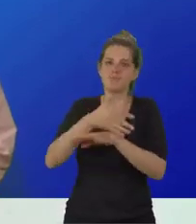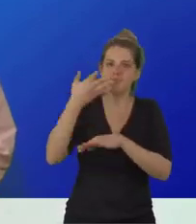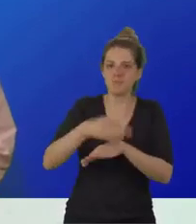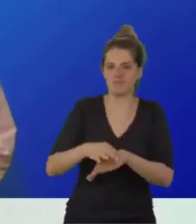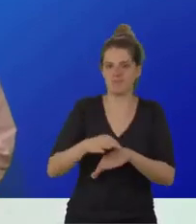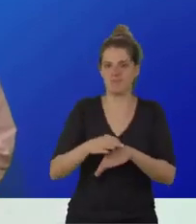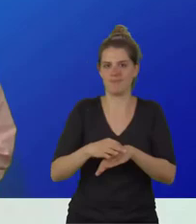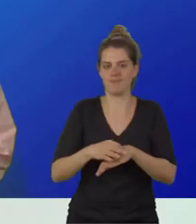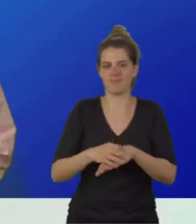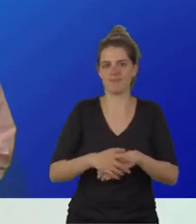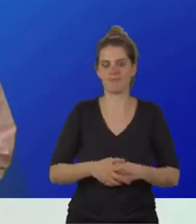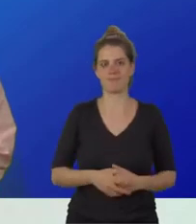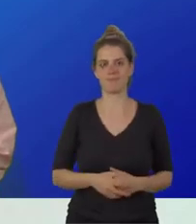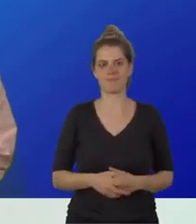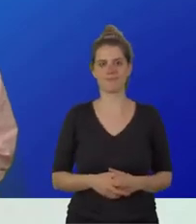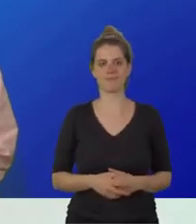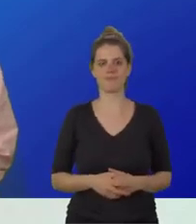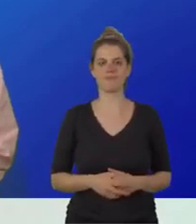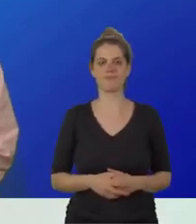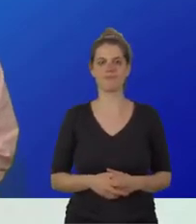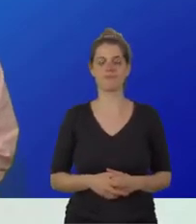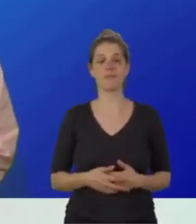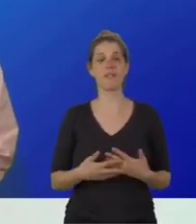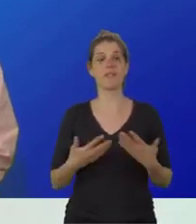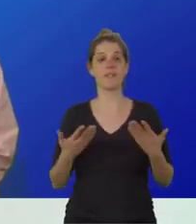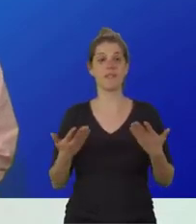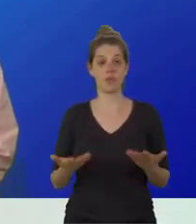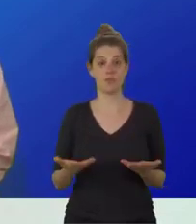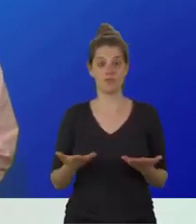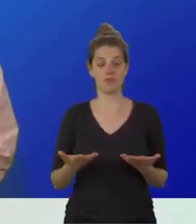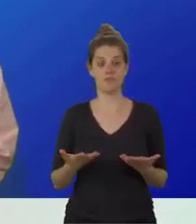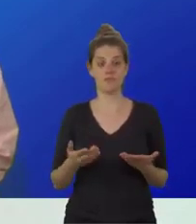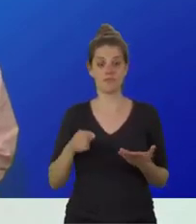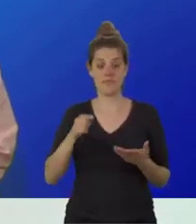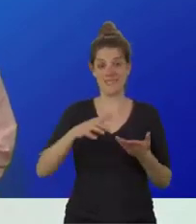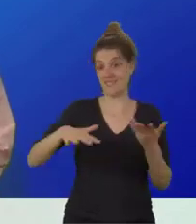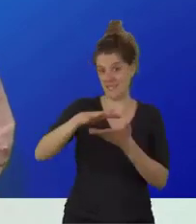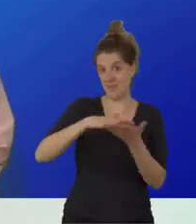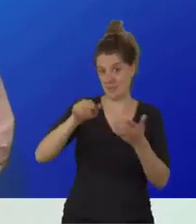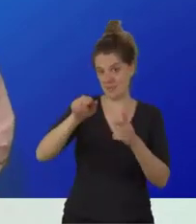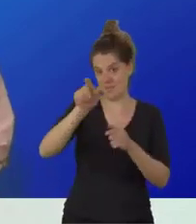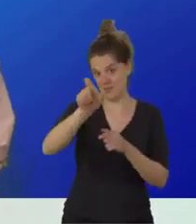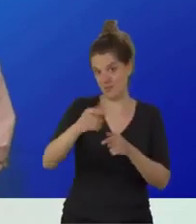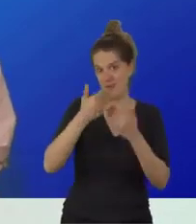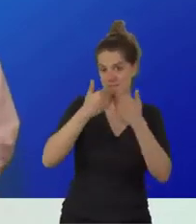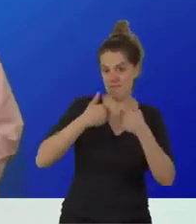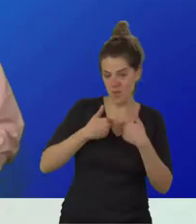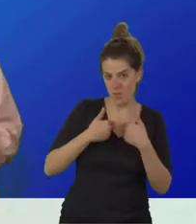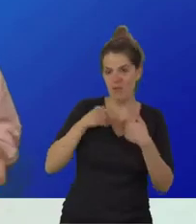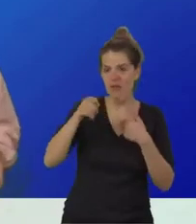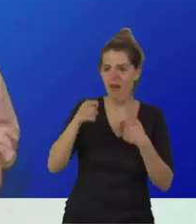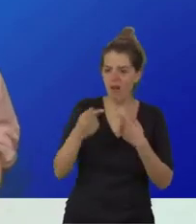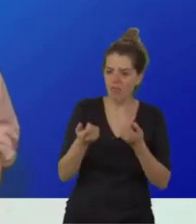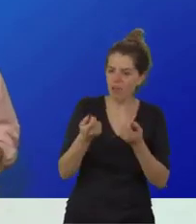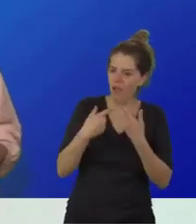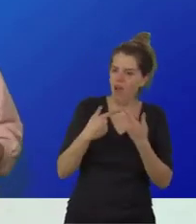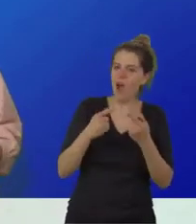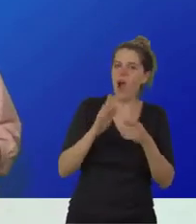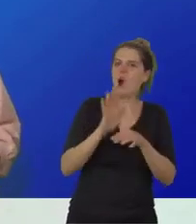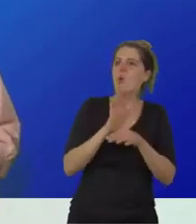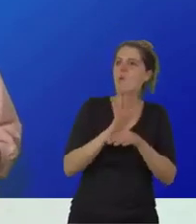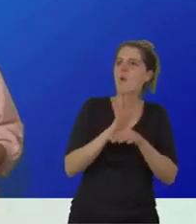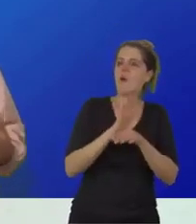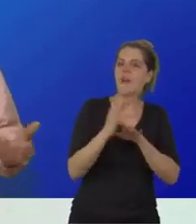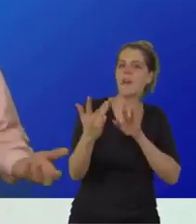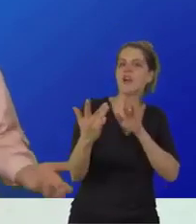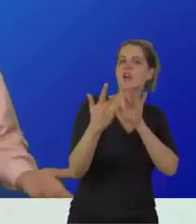dimos a este trabajo, cómo poder hacerlo. Entonces, eso generó un puente